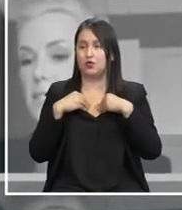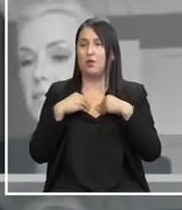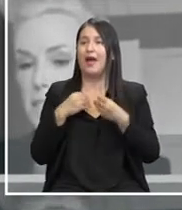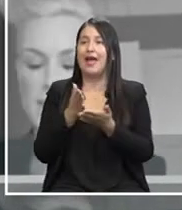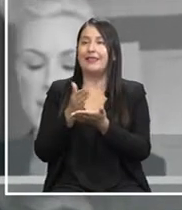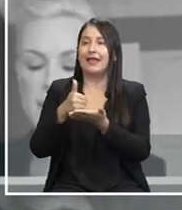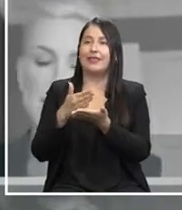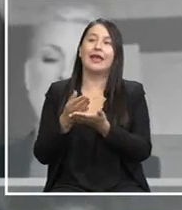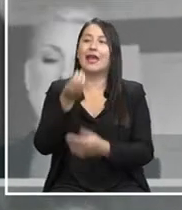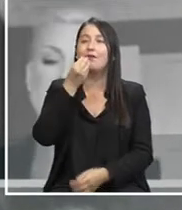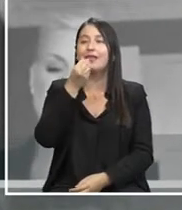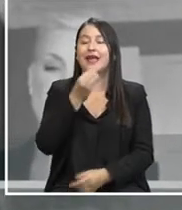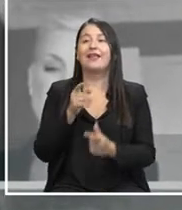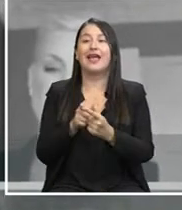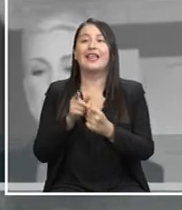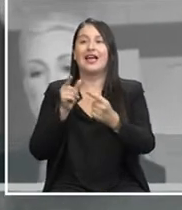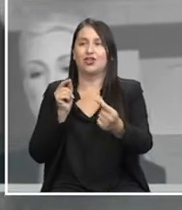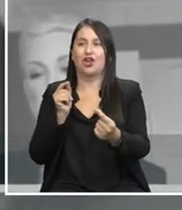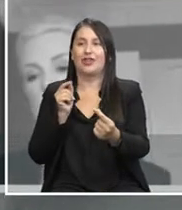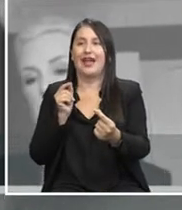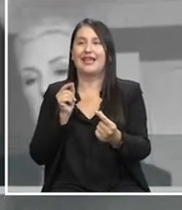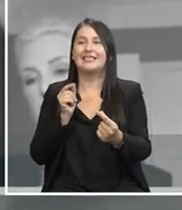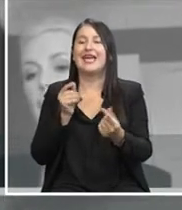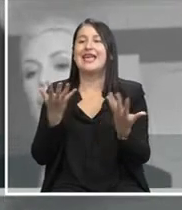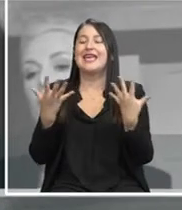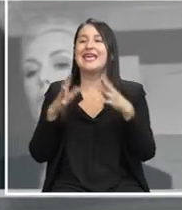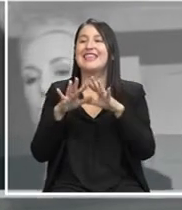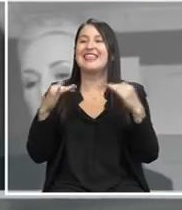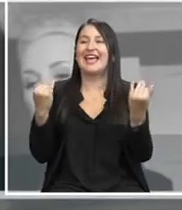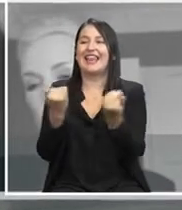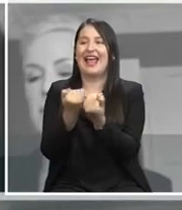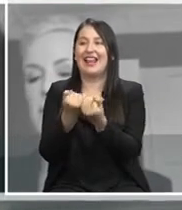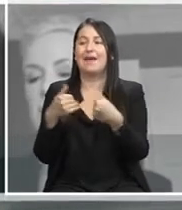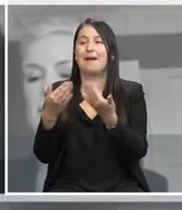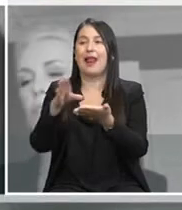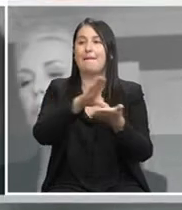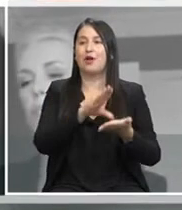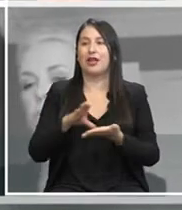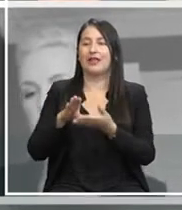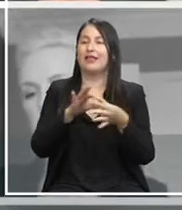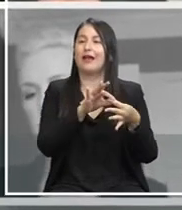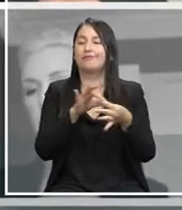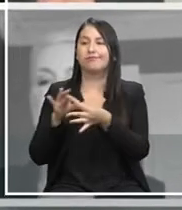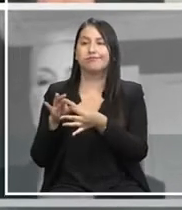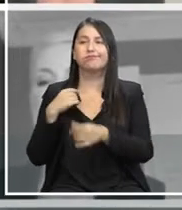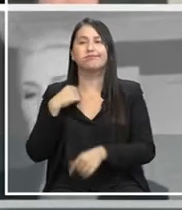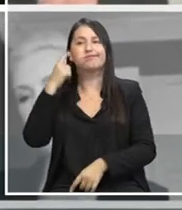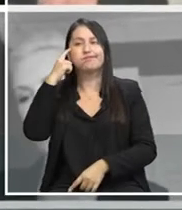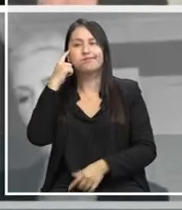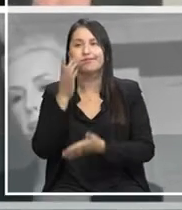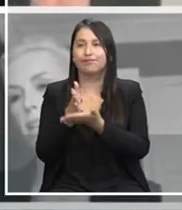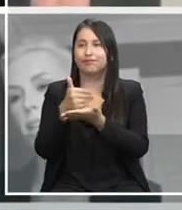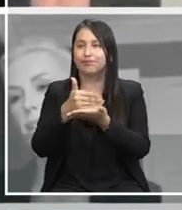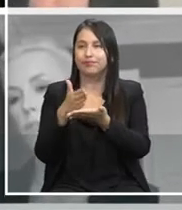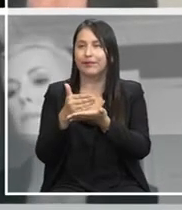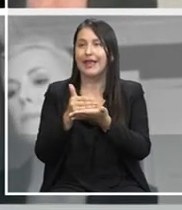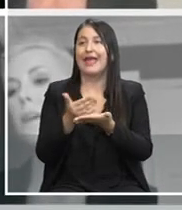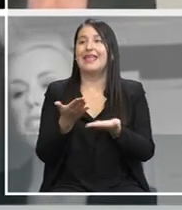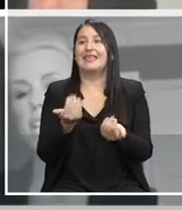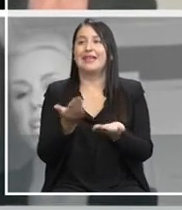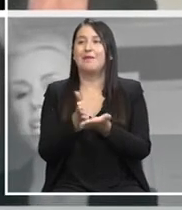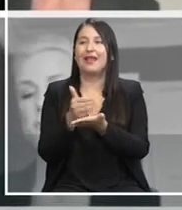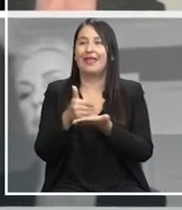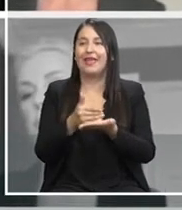alimentarias nacionales integradas y creen políticas coherentes. Necesitamos también estrategias locales y planes de acción